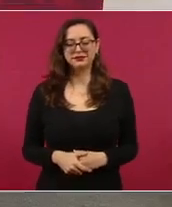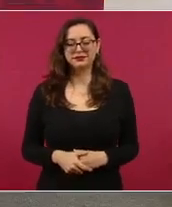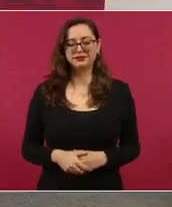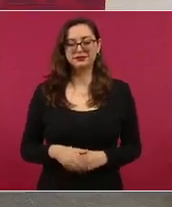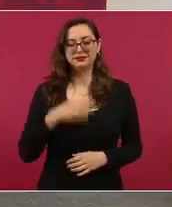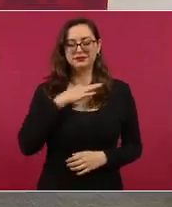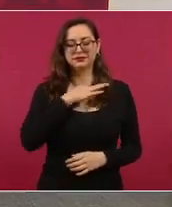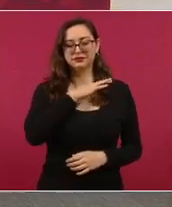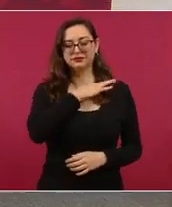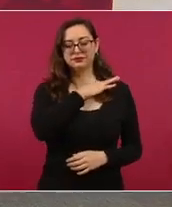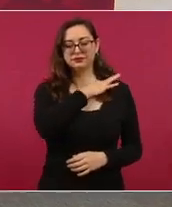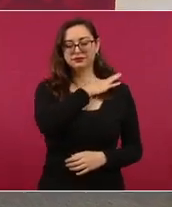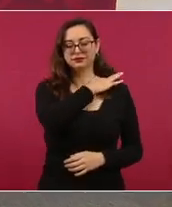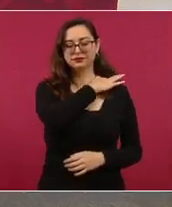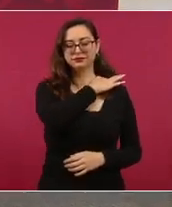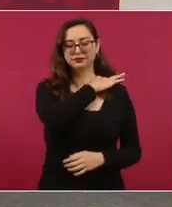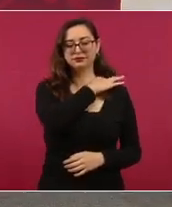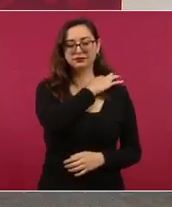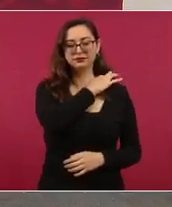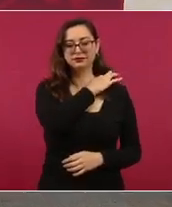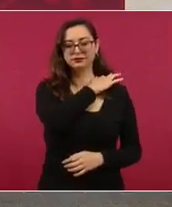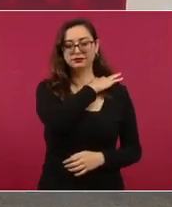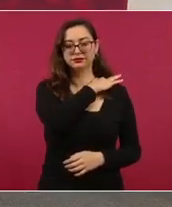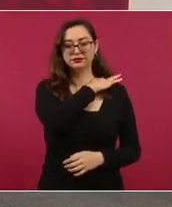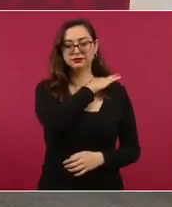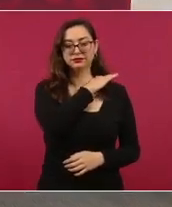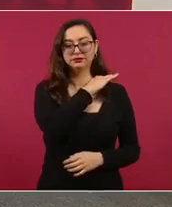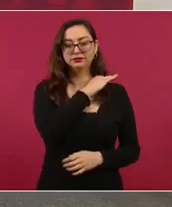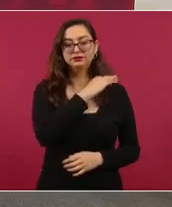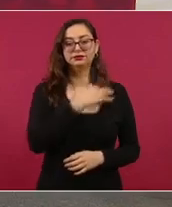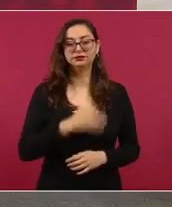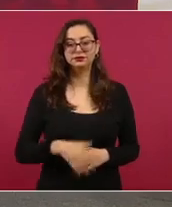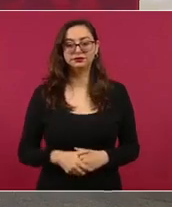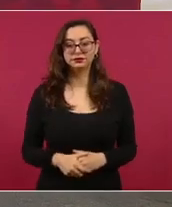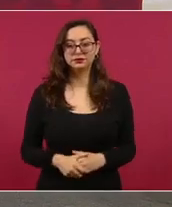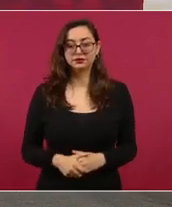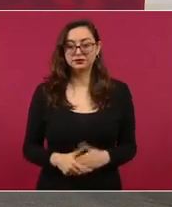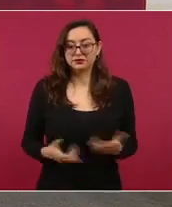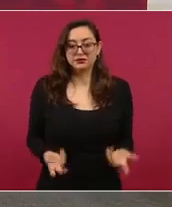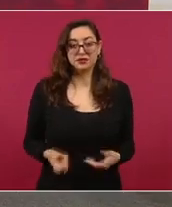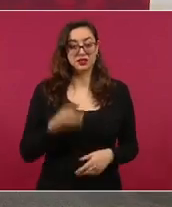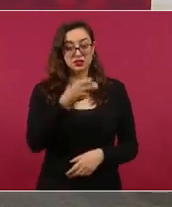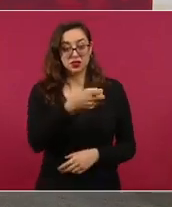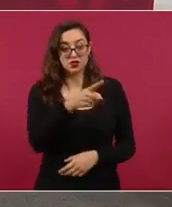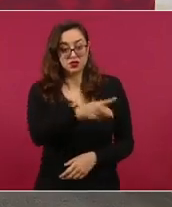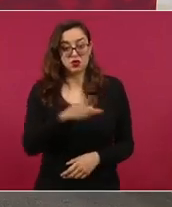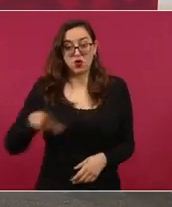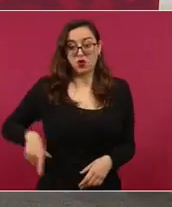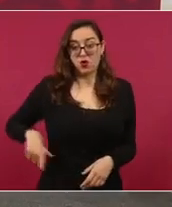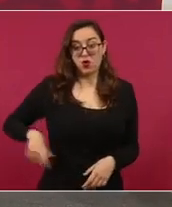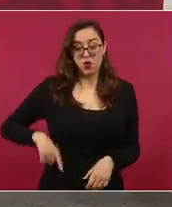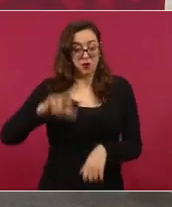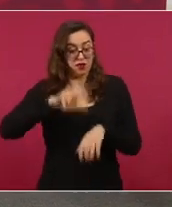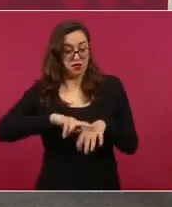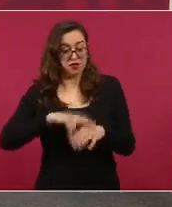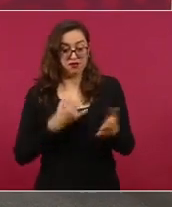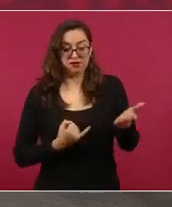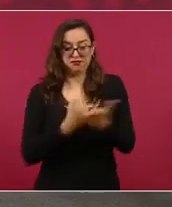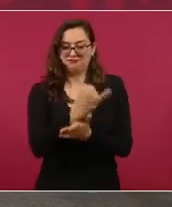Porque son medidas, inclusive, que tienen que ver con el Congreso y que tienen que ver con el gobierno federal.